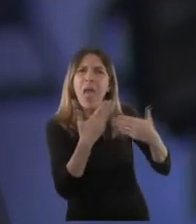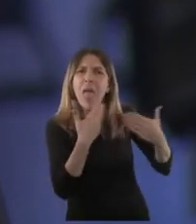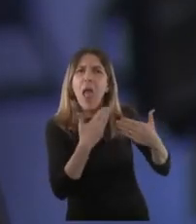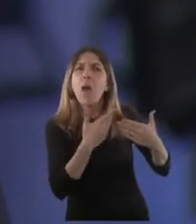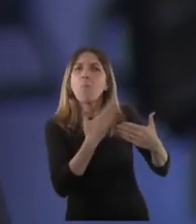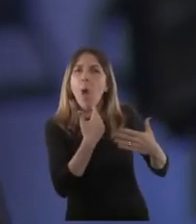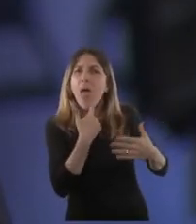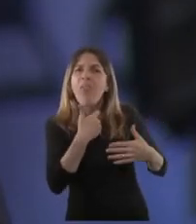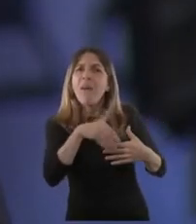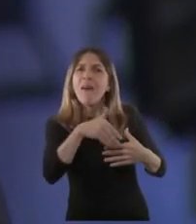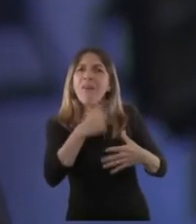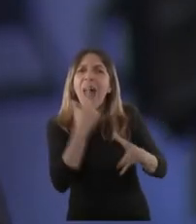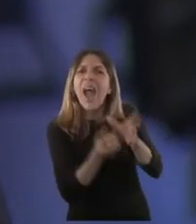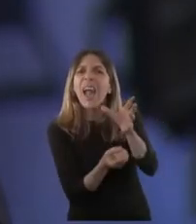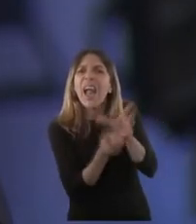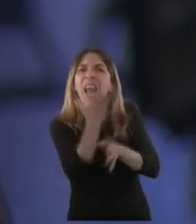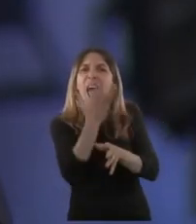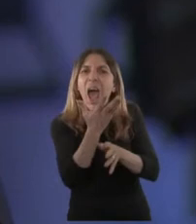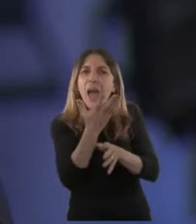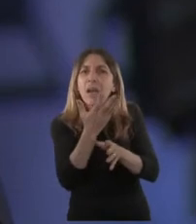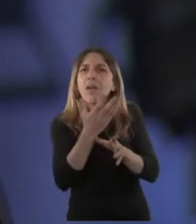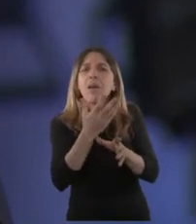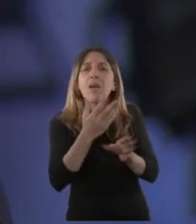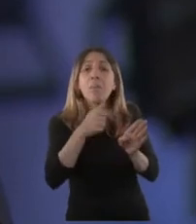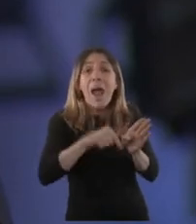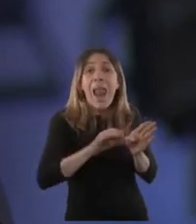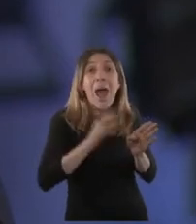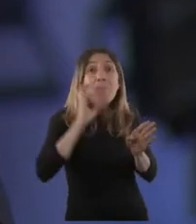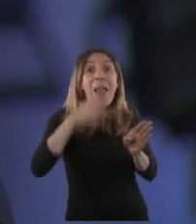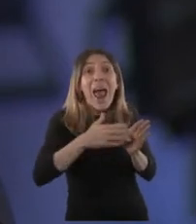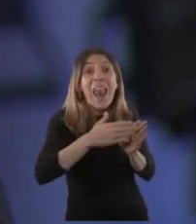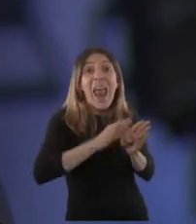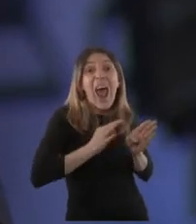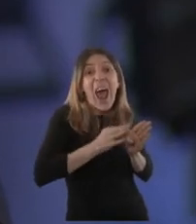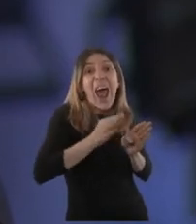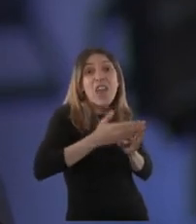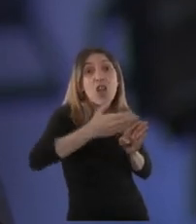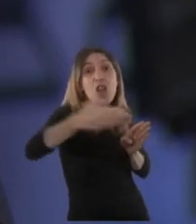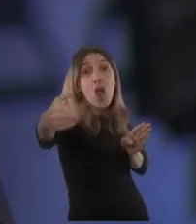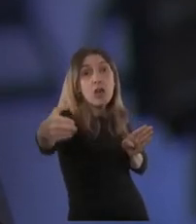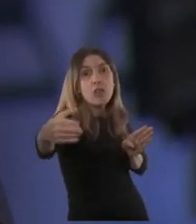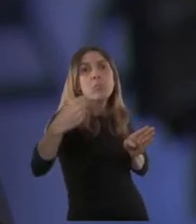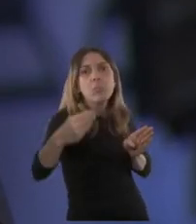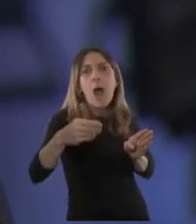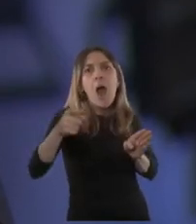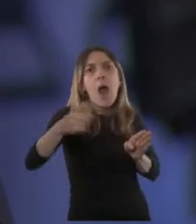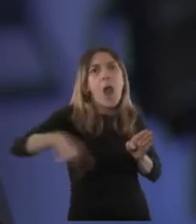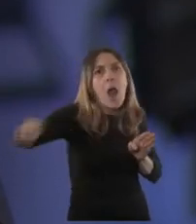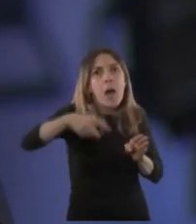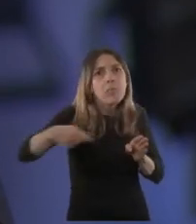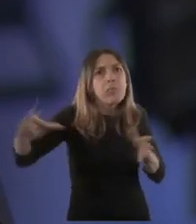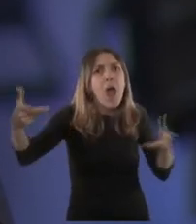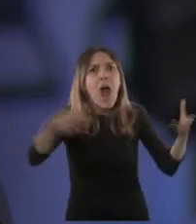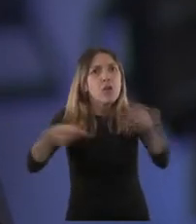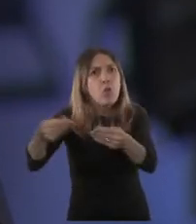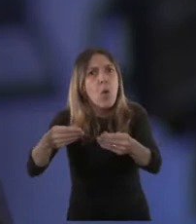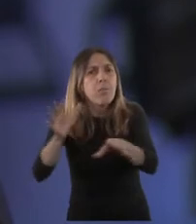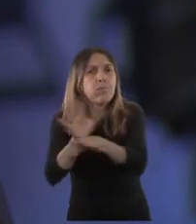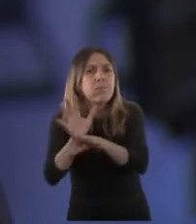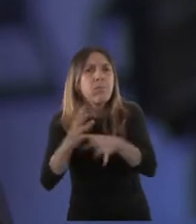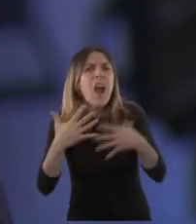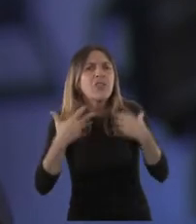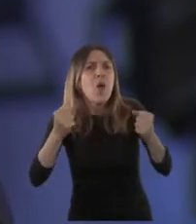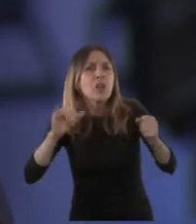bases de mediano y largo plazo para dejarle a cada uno de los que tiene que poner lo mejor